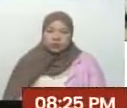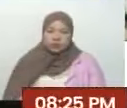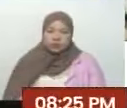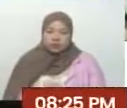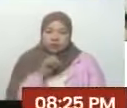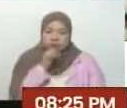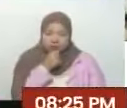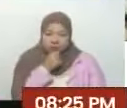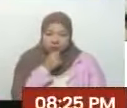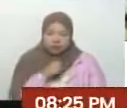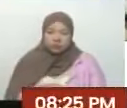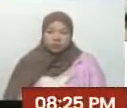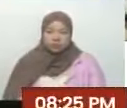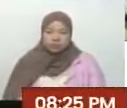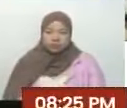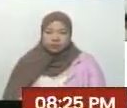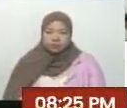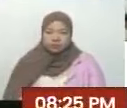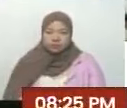para nuestros abuelos y abuelas.